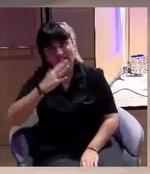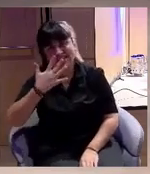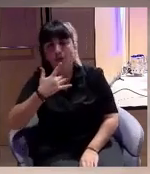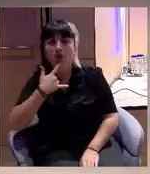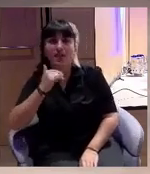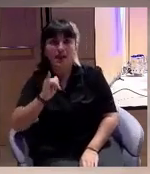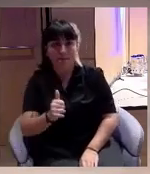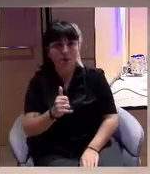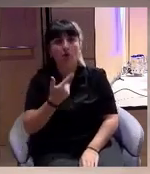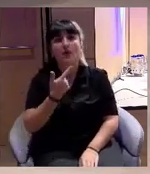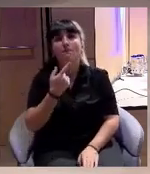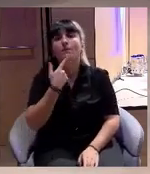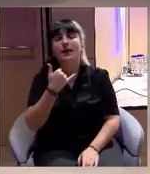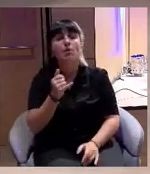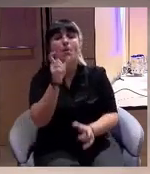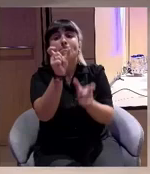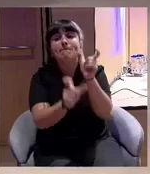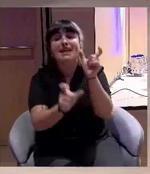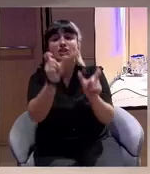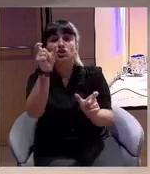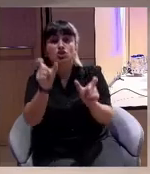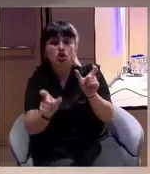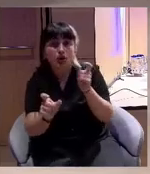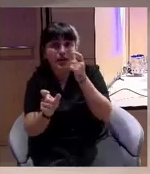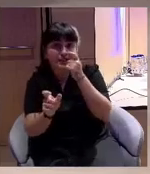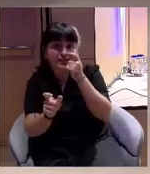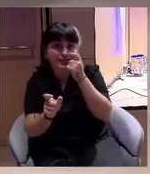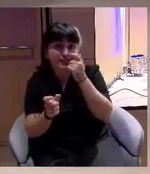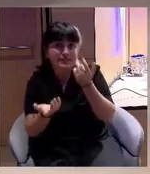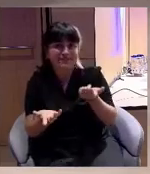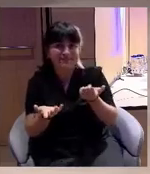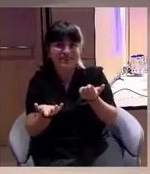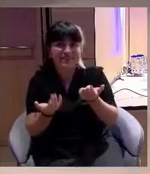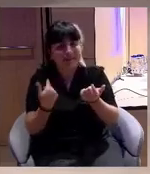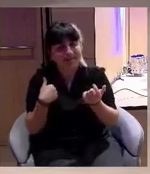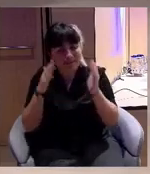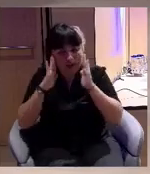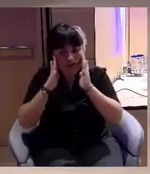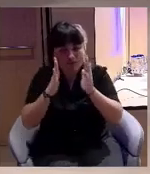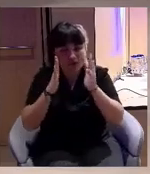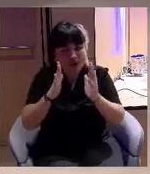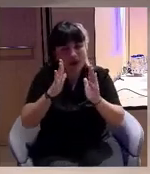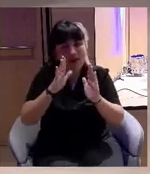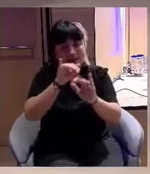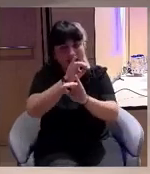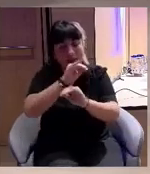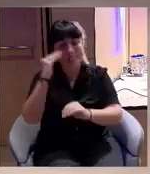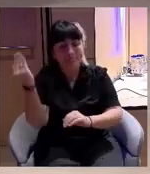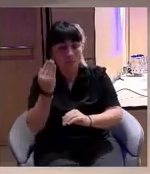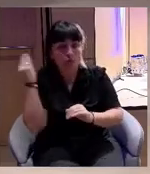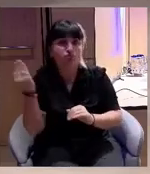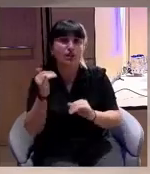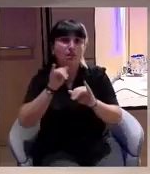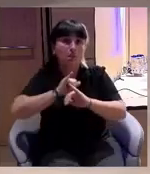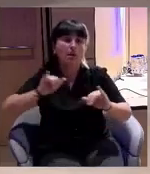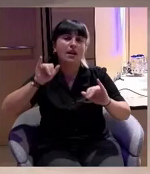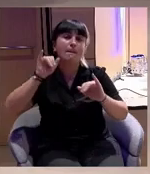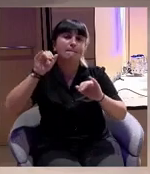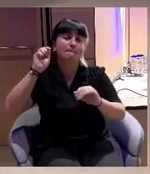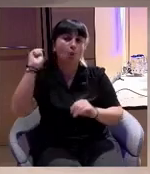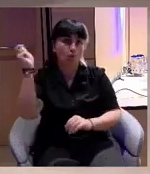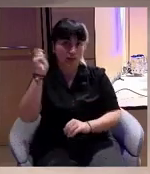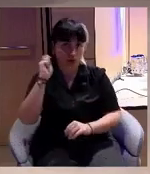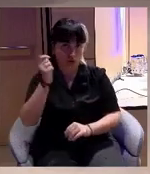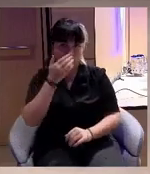de personas que nos dedicamos a producir bienes públicos Eh muchas veces a